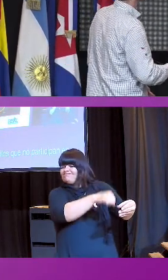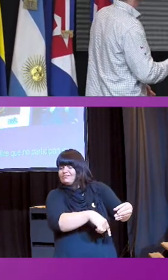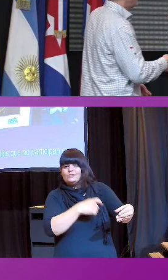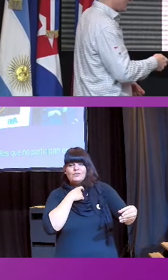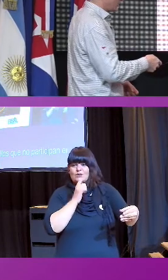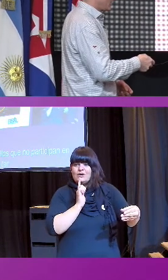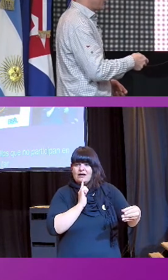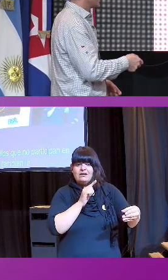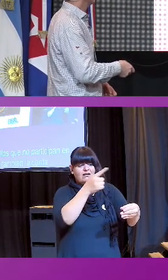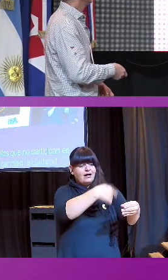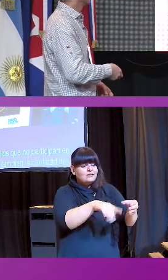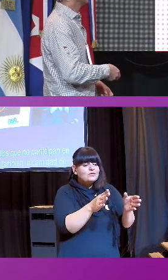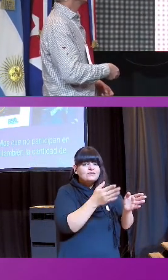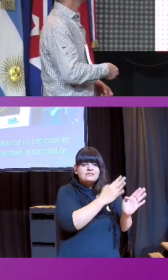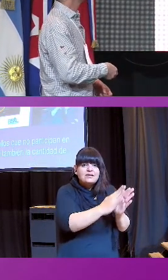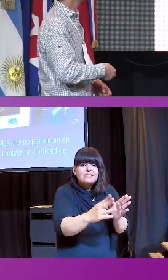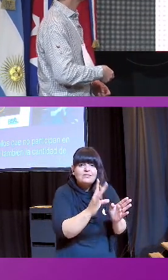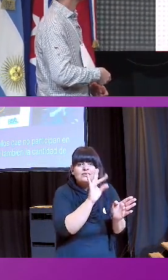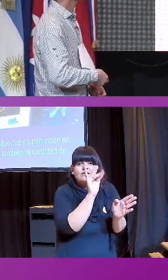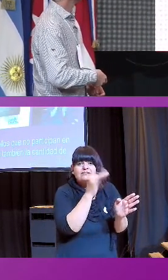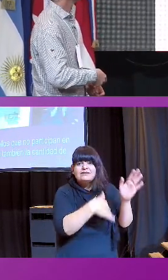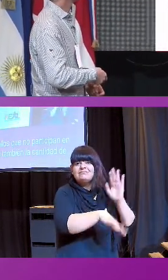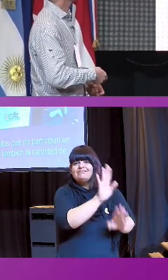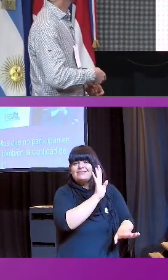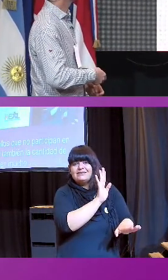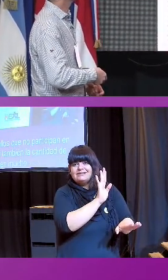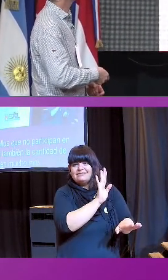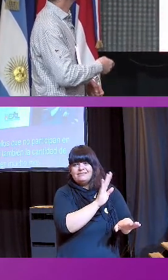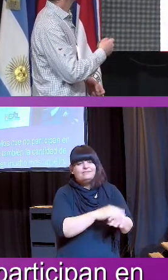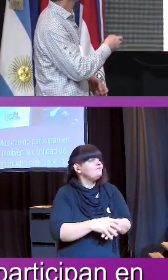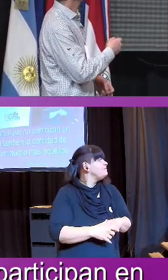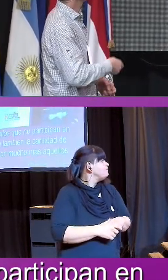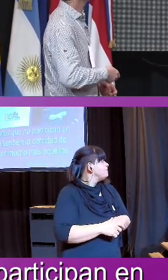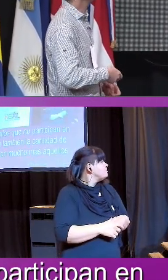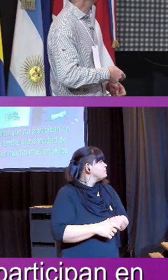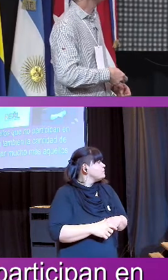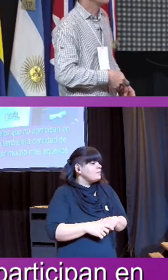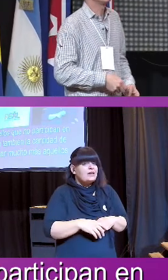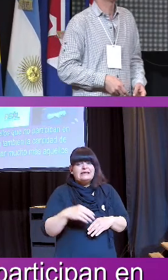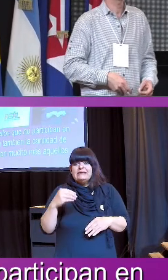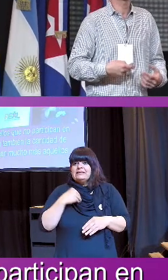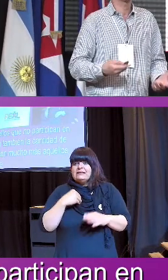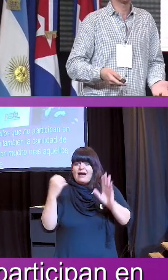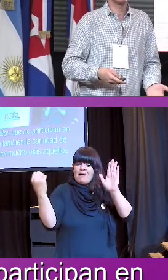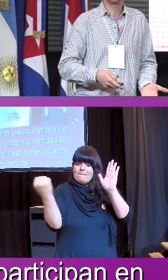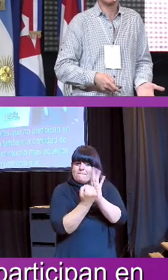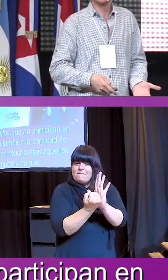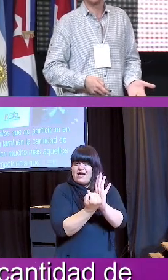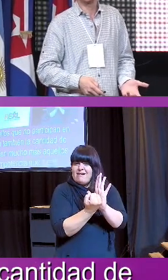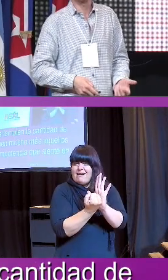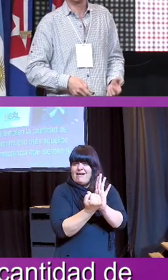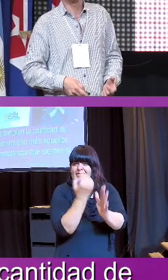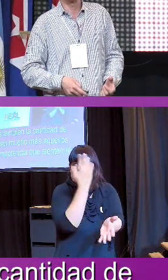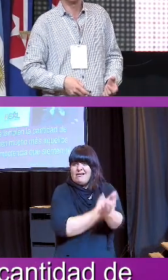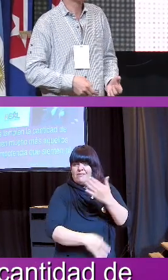Esto es también la cantidad de tratamientos que reciben muchos más aquellos que sí. La sensación de estigma, la impotencia que sienten al tener un